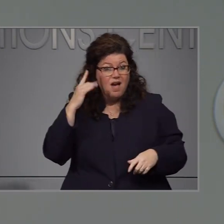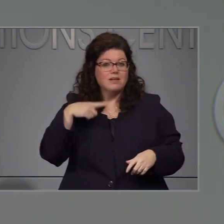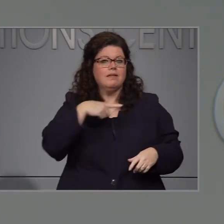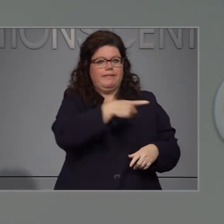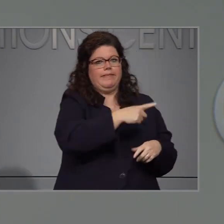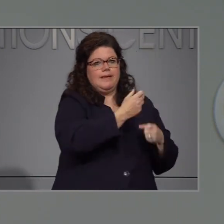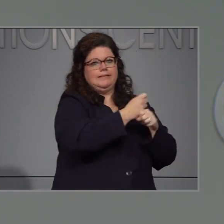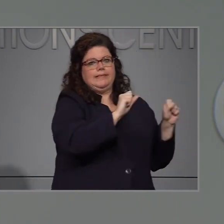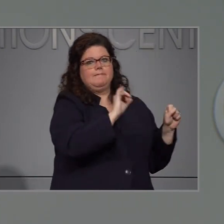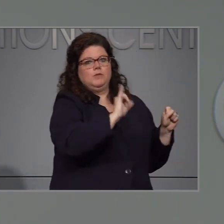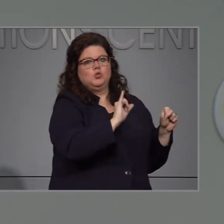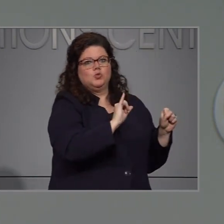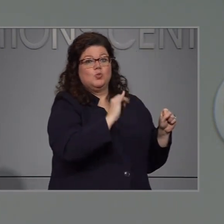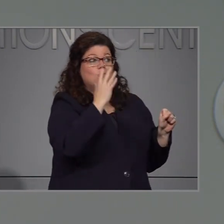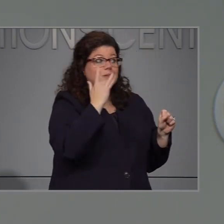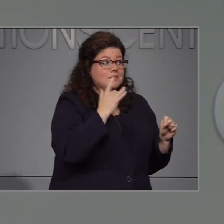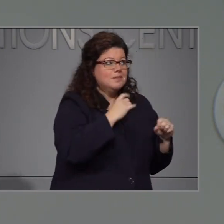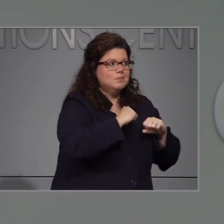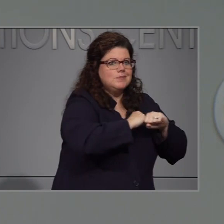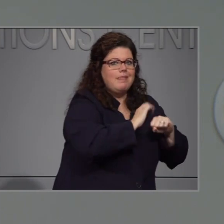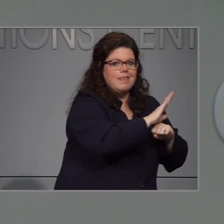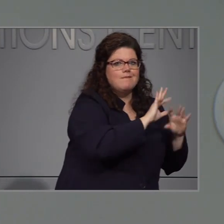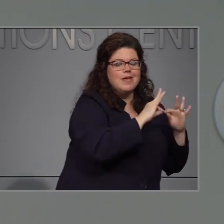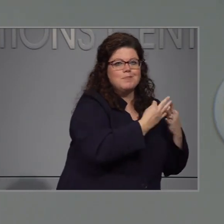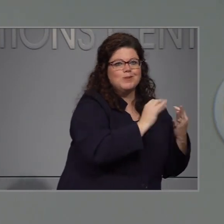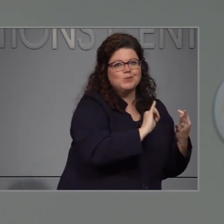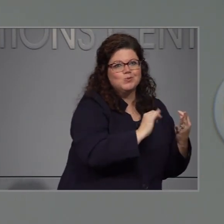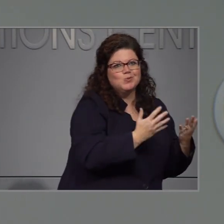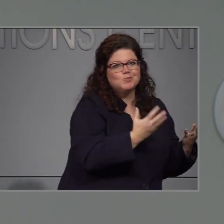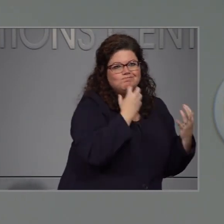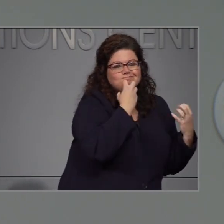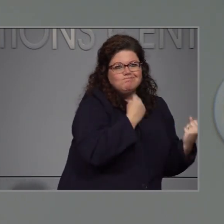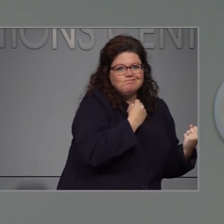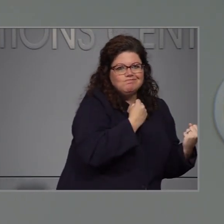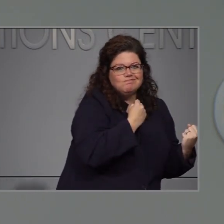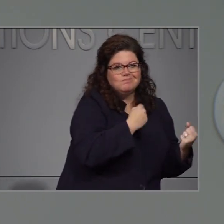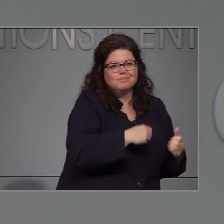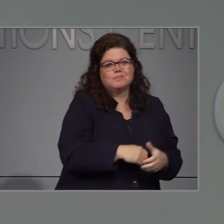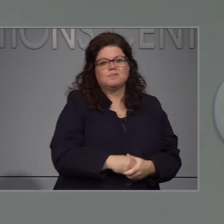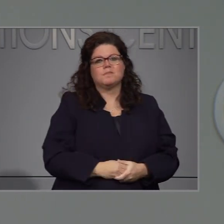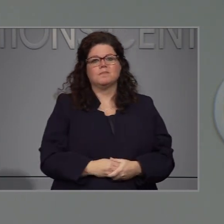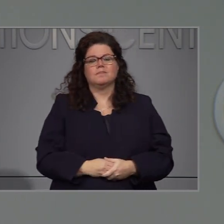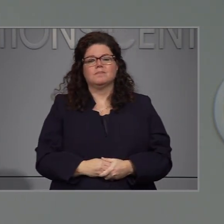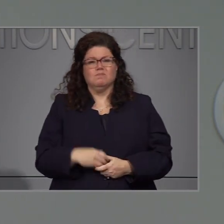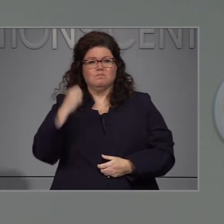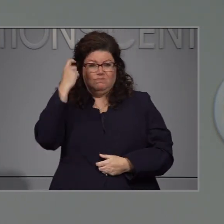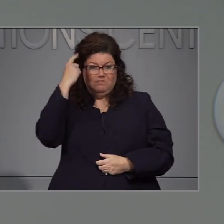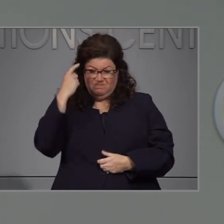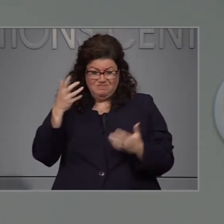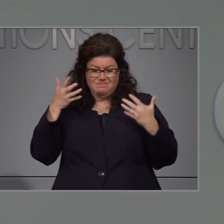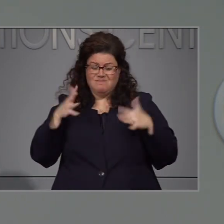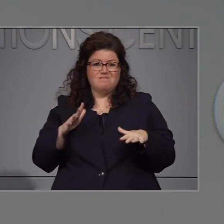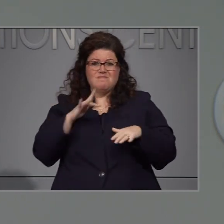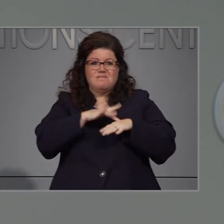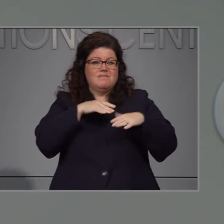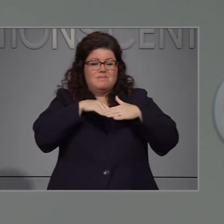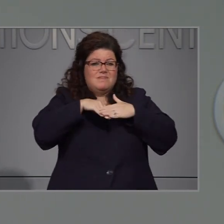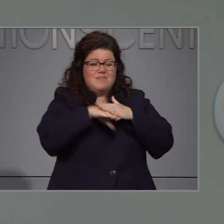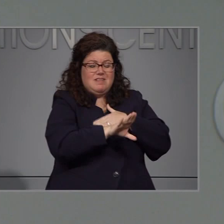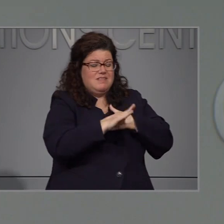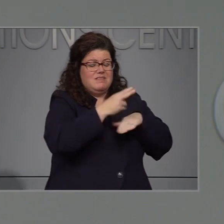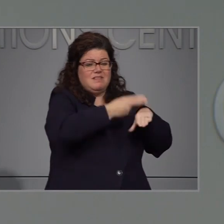salud estén a salvo y ellos a la vez puedan conservar a sus familias a salvo. También estoy aquí como alguien que ha recorrido